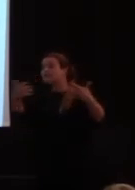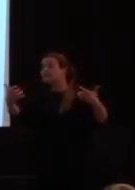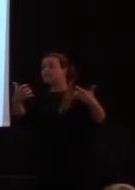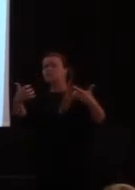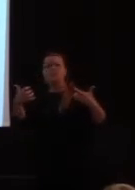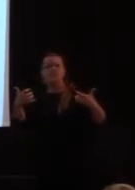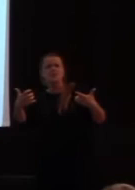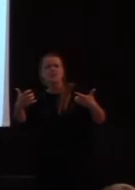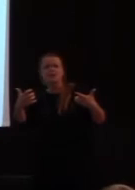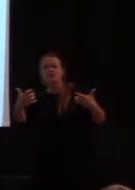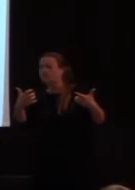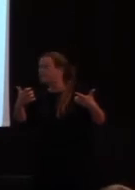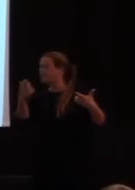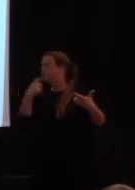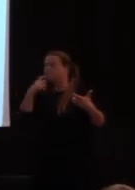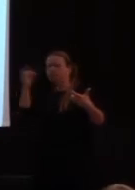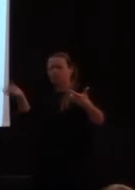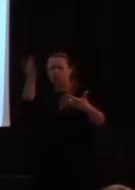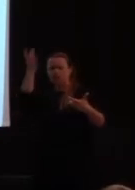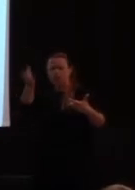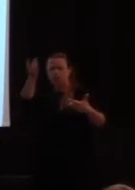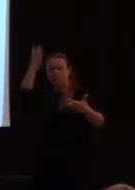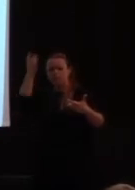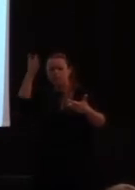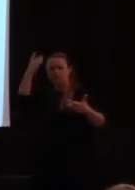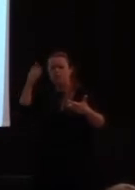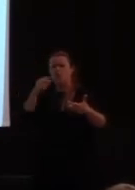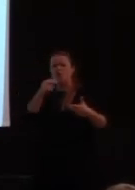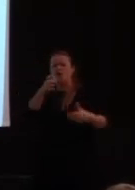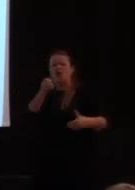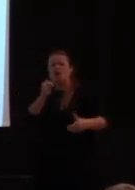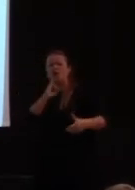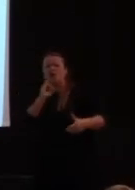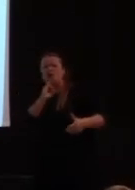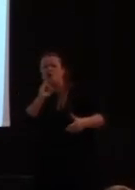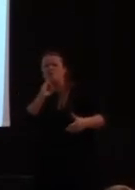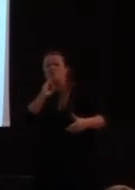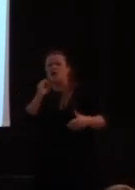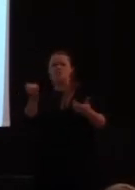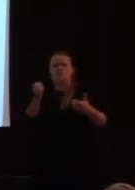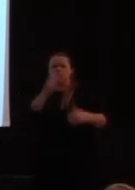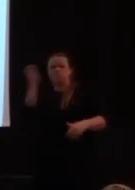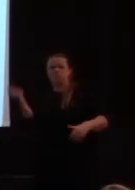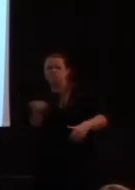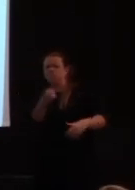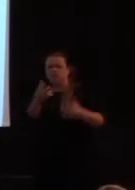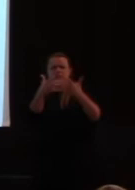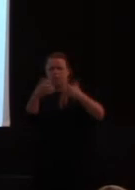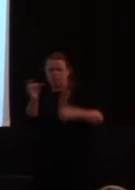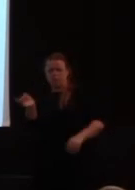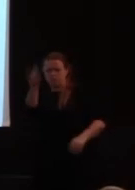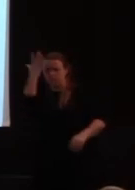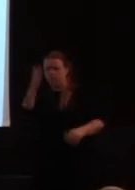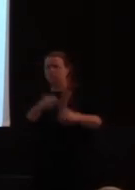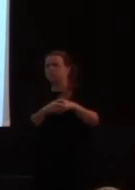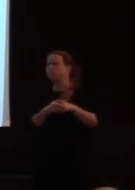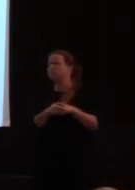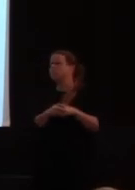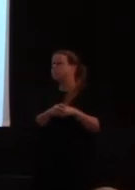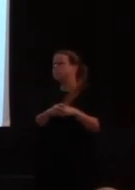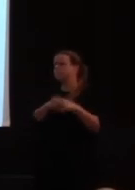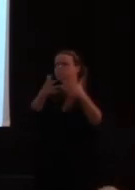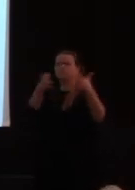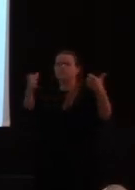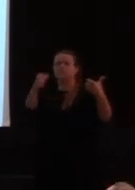aquí al cubo, por decir de tanto, es entre Malí, Swahili, por decir de tanto. Dice, ¿qué sangrati al